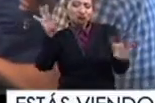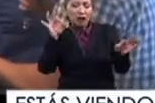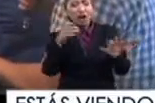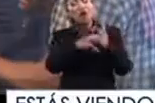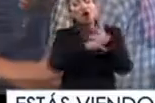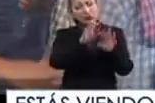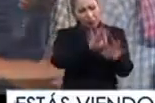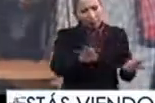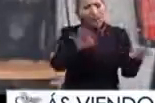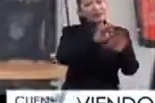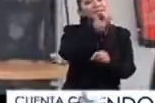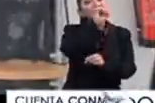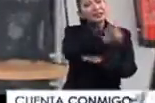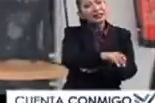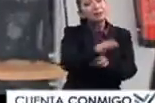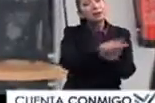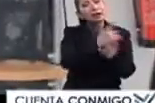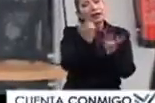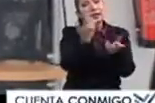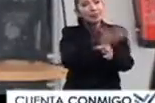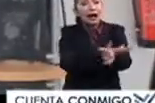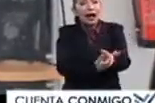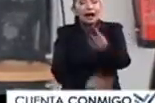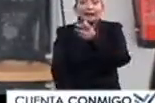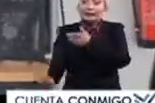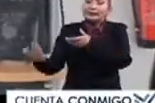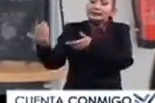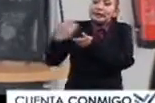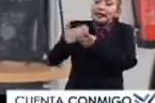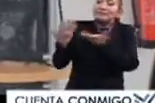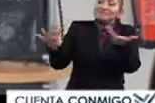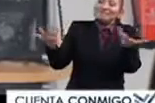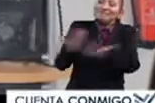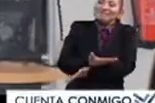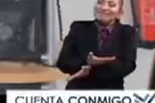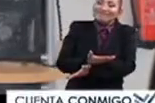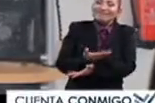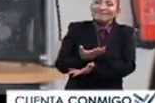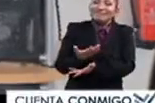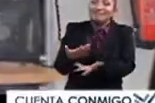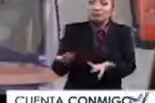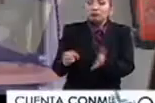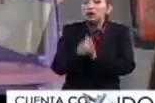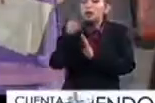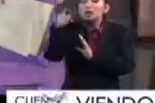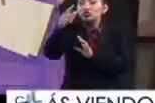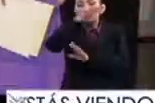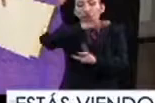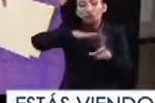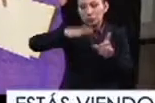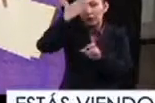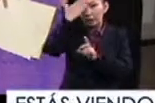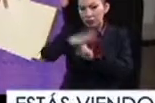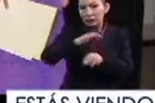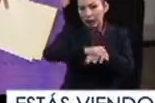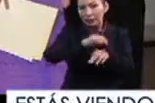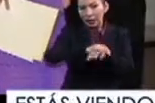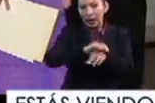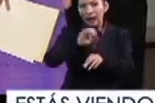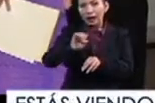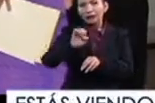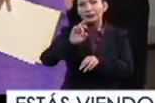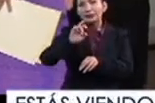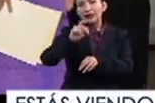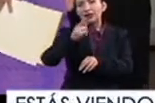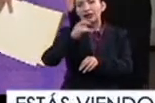hay cosas que son muy importantes porque te llegan probablemente tarde. ¿Cuáles son, digamos, tu círculo? Sabemos que eras amiga de Sergio,